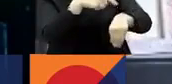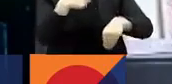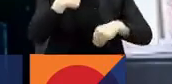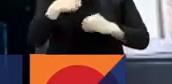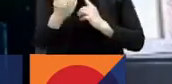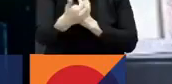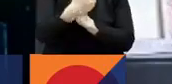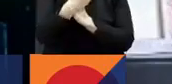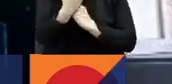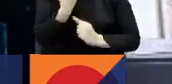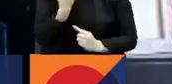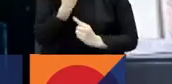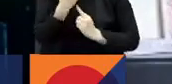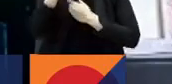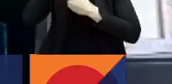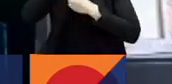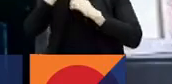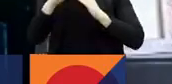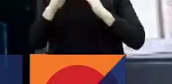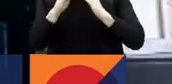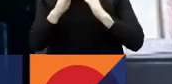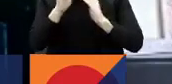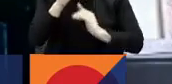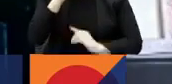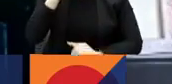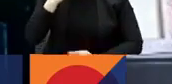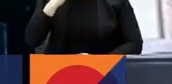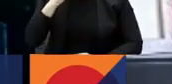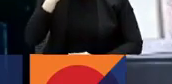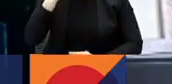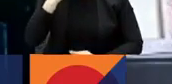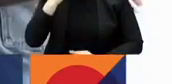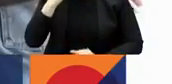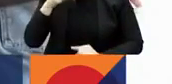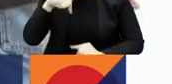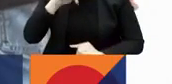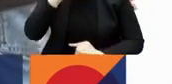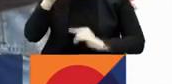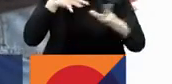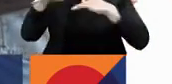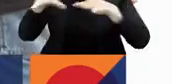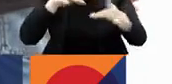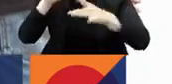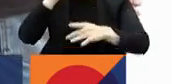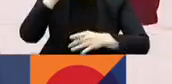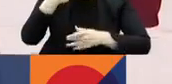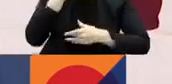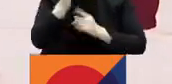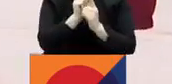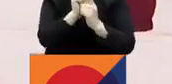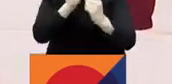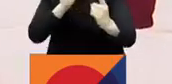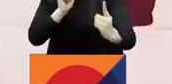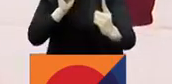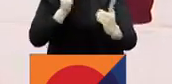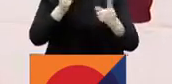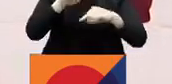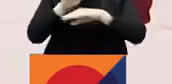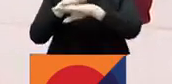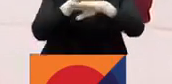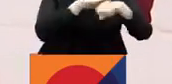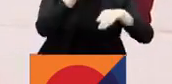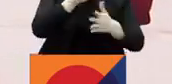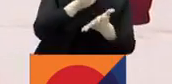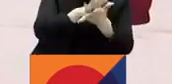primeros 2 o 3 días del inicio de los síntomas es donde más se transmite el virus. Las autoridades de salud del distrito también piden no bajar la